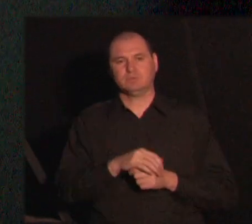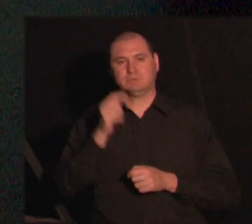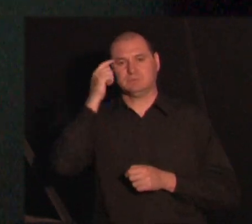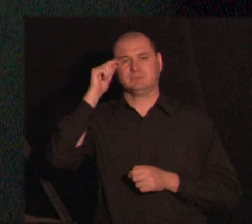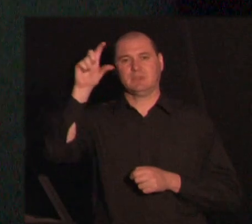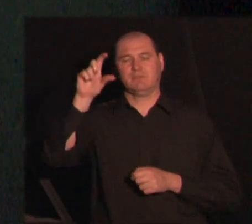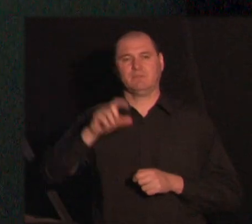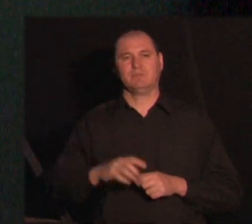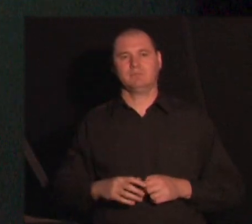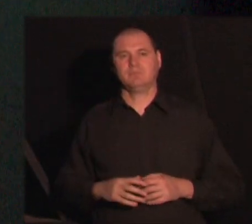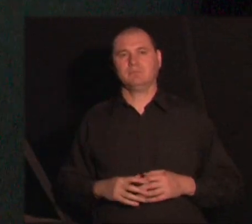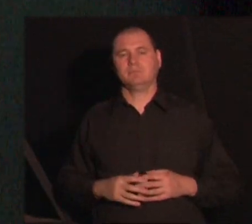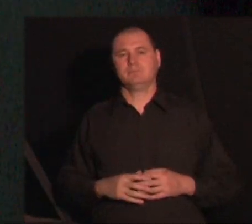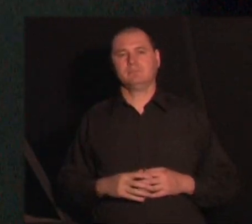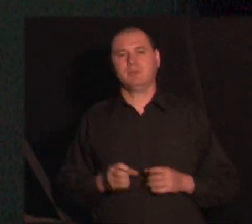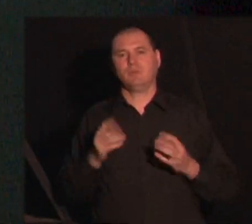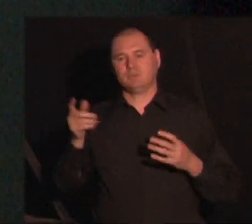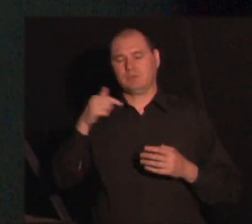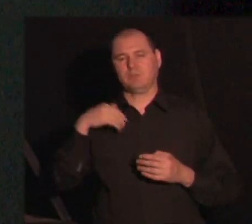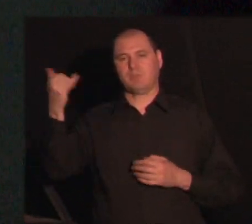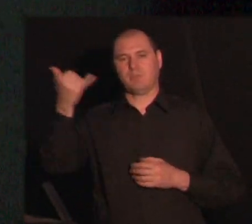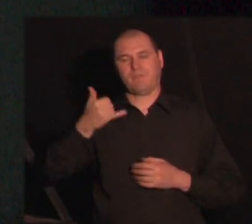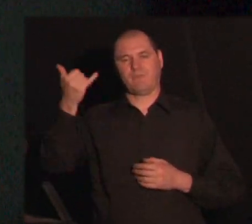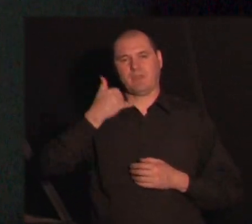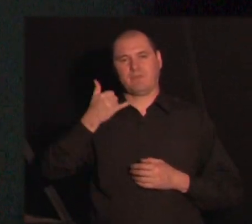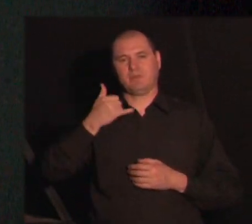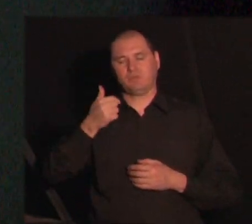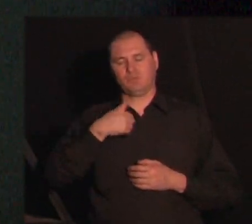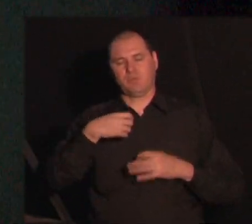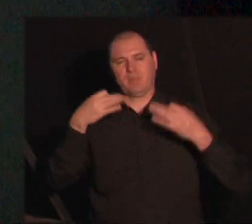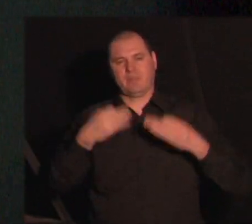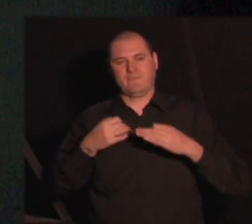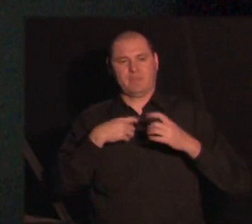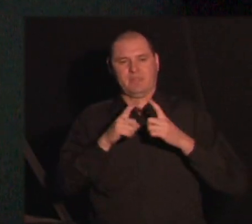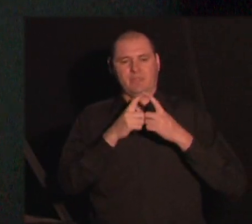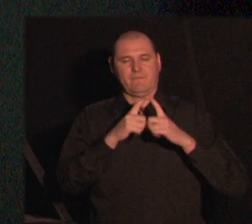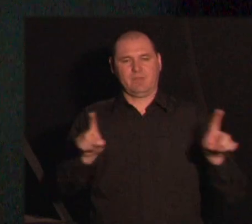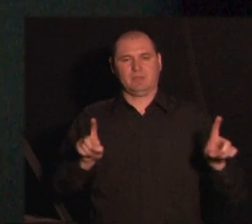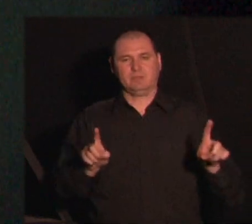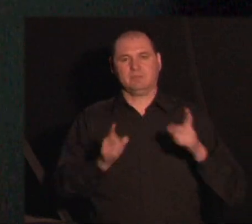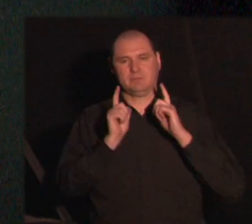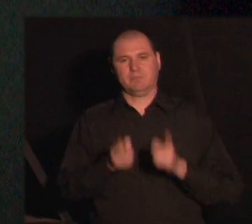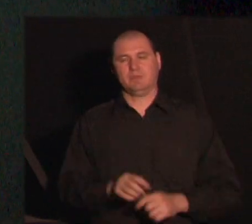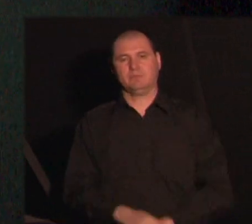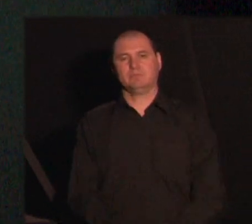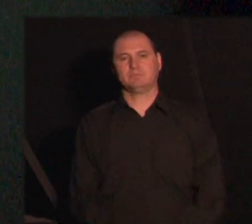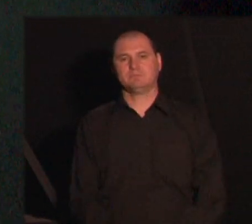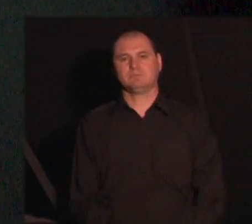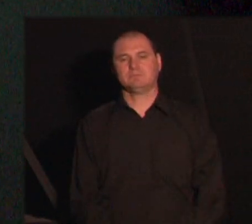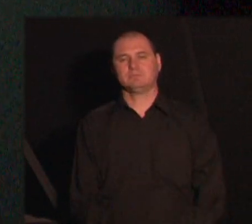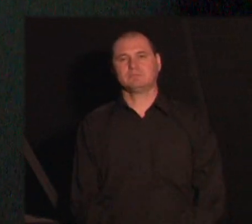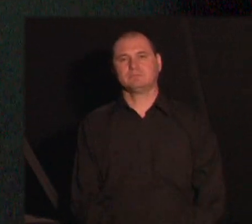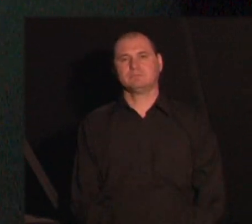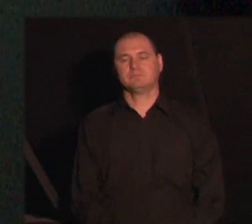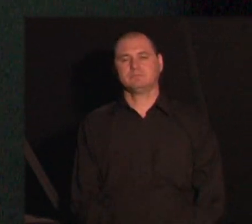sabios, entonces ellas me hablaban mucho de que yo tenía que ser diferente al resto también. Y de